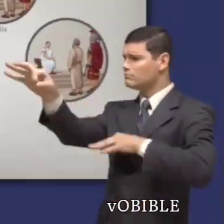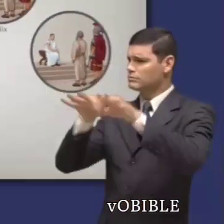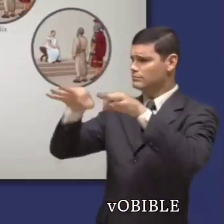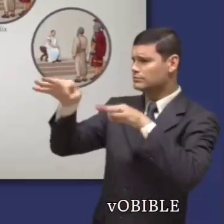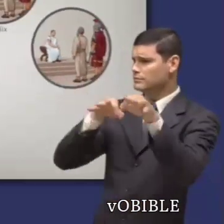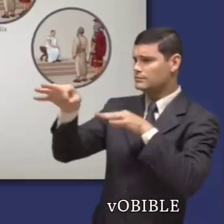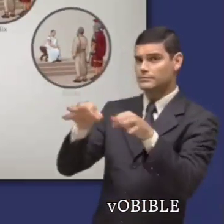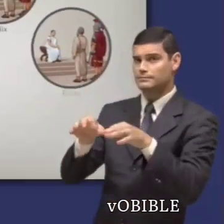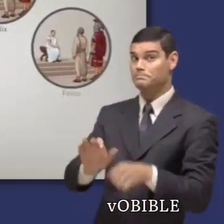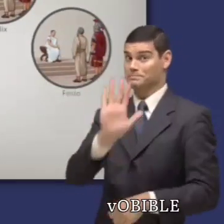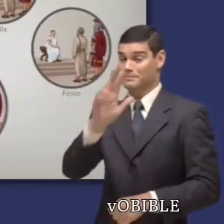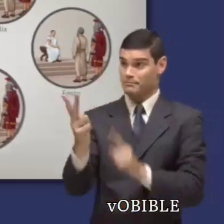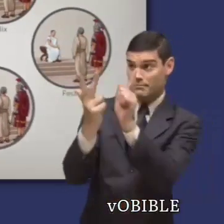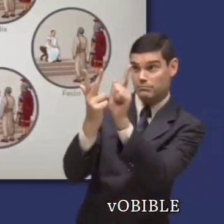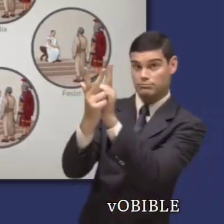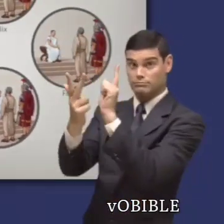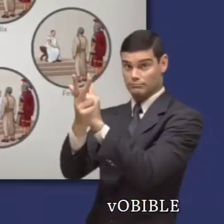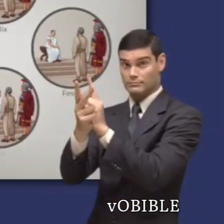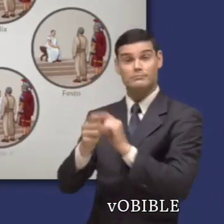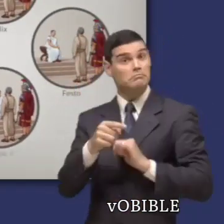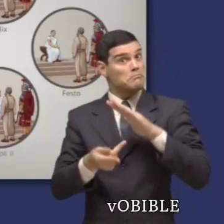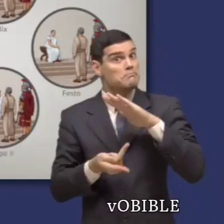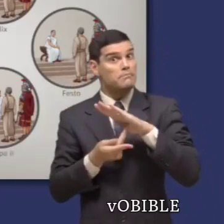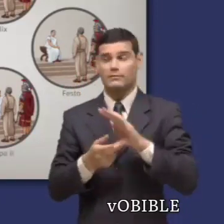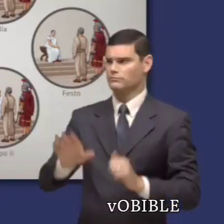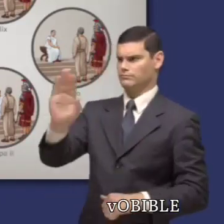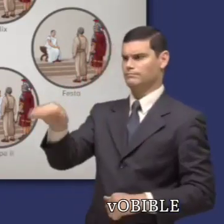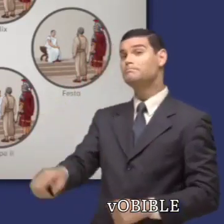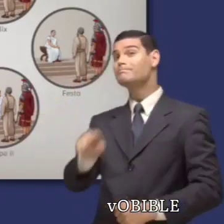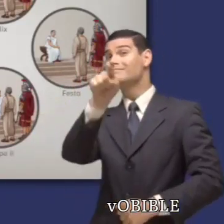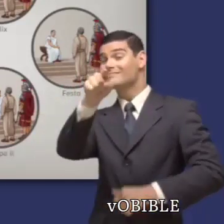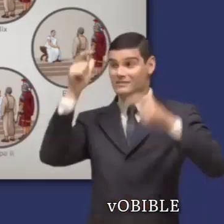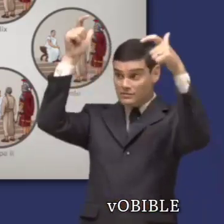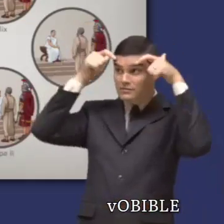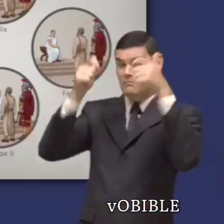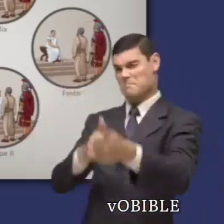sucesor Festo y ante el rey Herodes Agripa II. Durante su